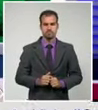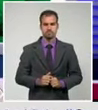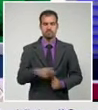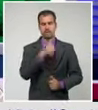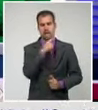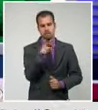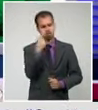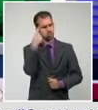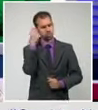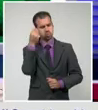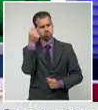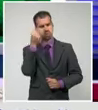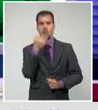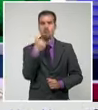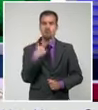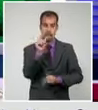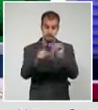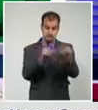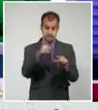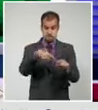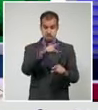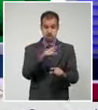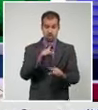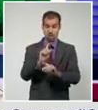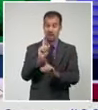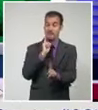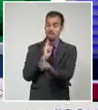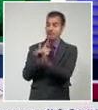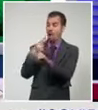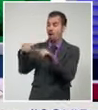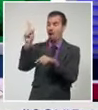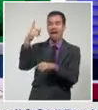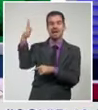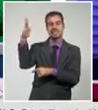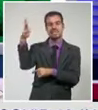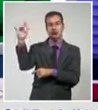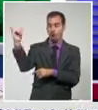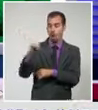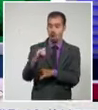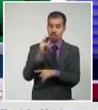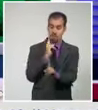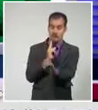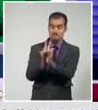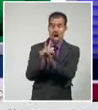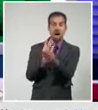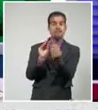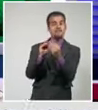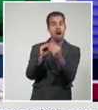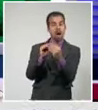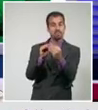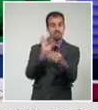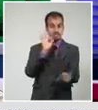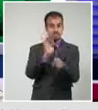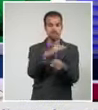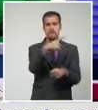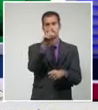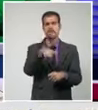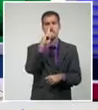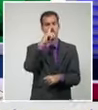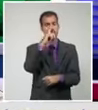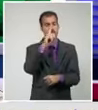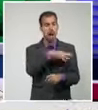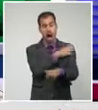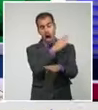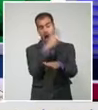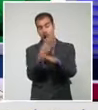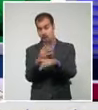han estado relacionadas con viajeros extranjeros desde el 1 de noviembre hasta la fecha, y se sabe por